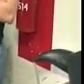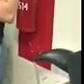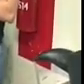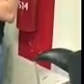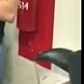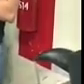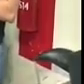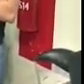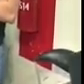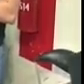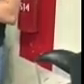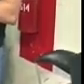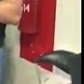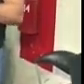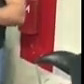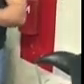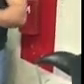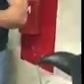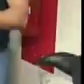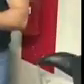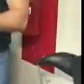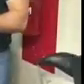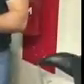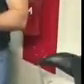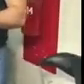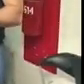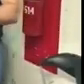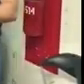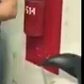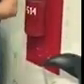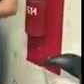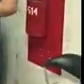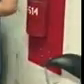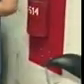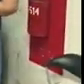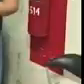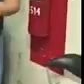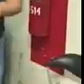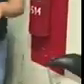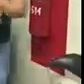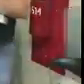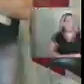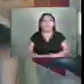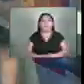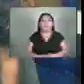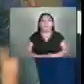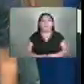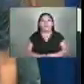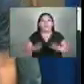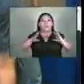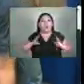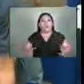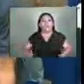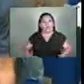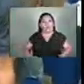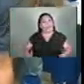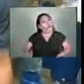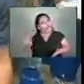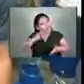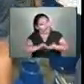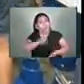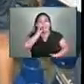precio sufrirá un incremento de hasta $7 durante este mes. Pero el gobierno salvadoreño reiteró